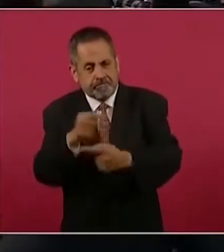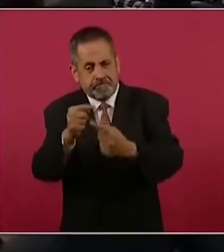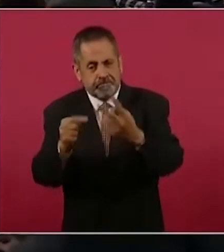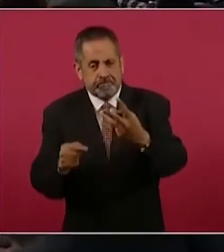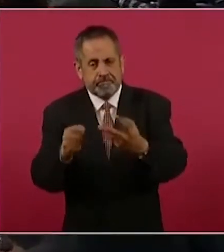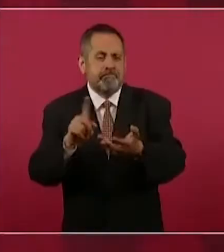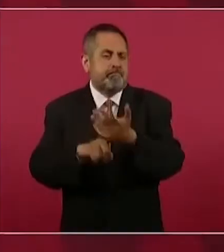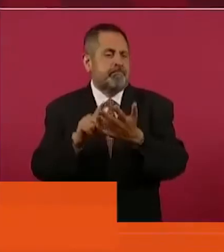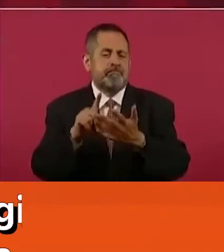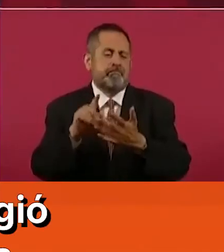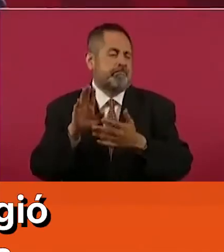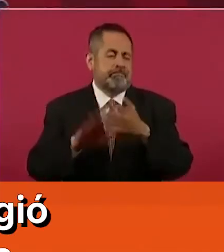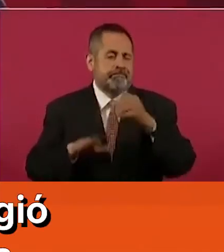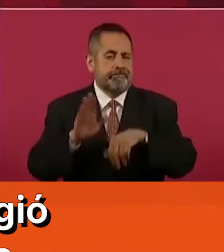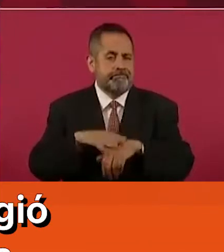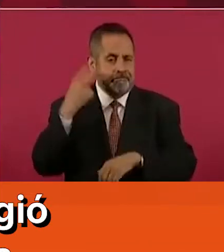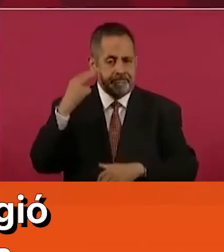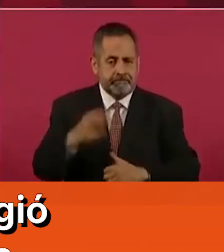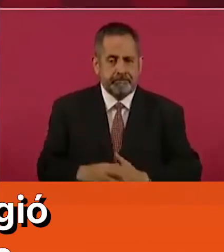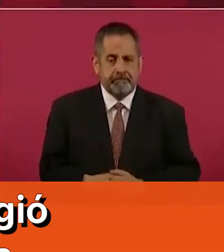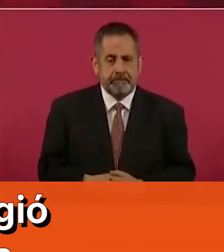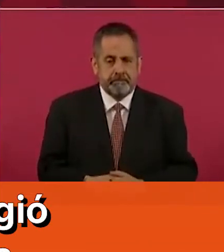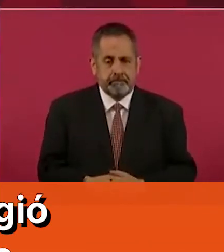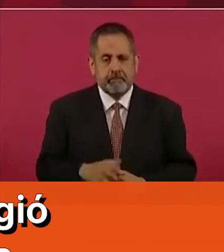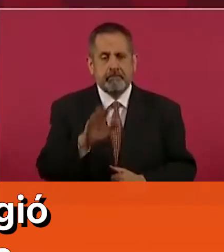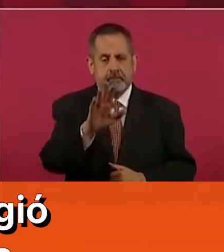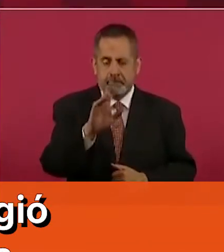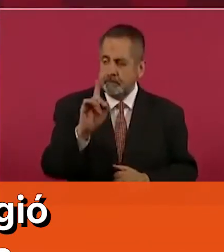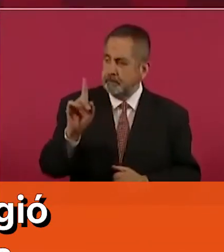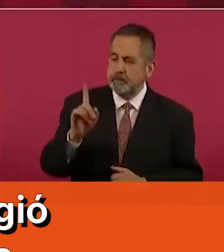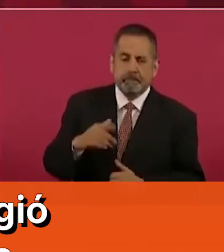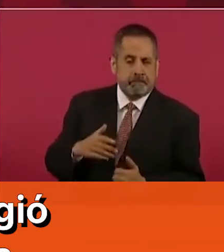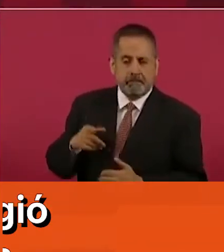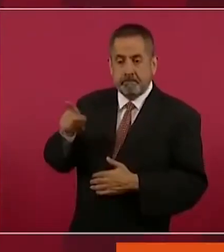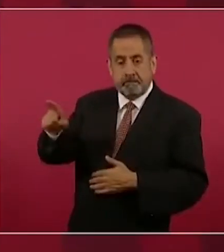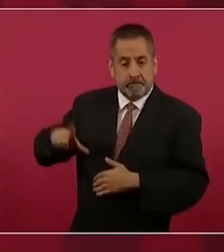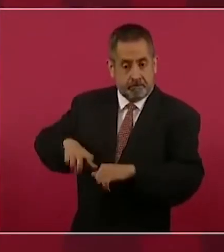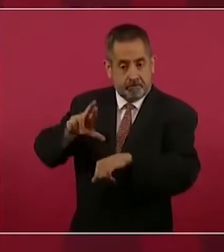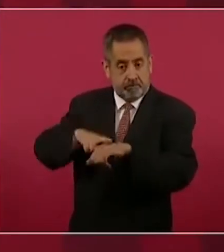Sí, primero le tenemos confianza al gobernador de Veracruz.